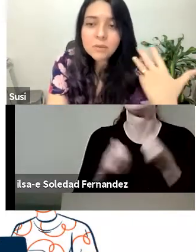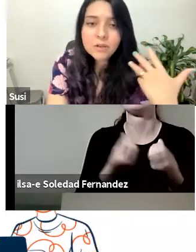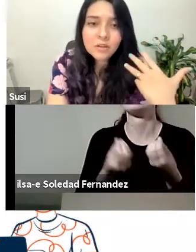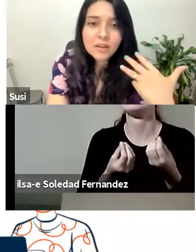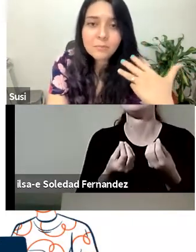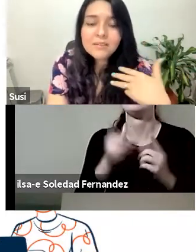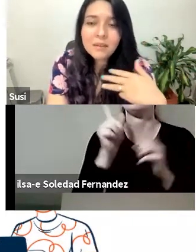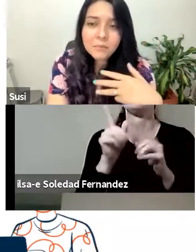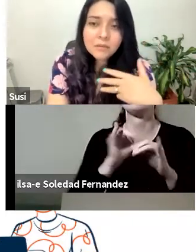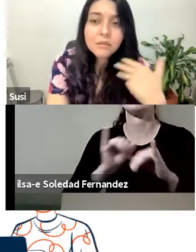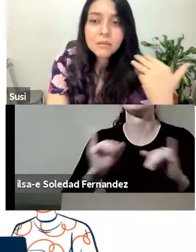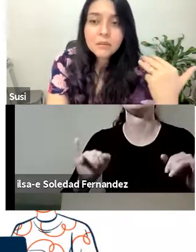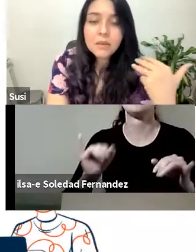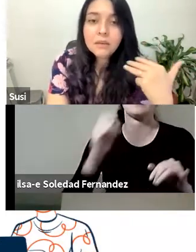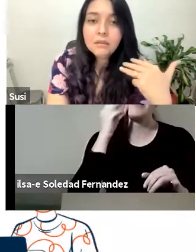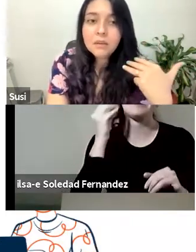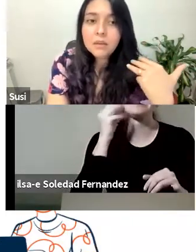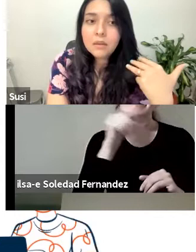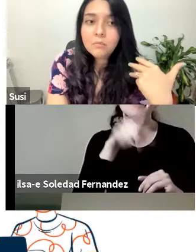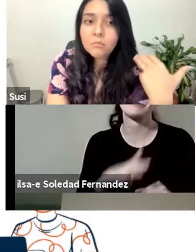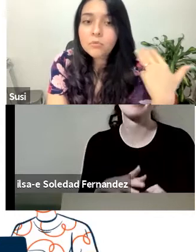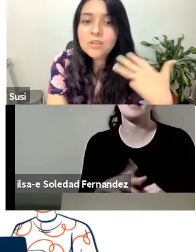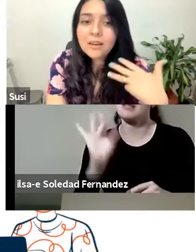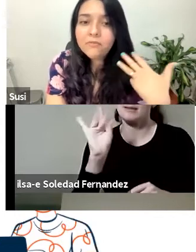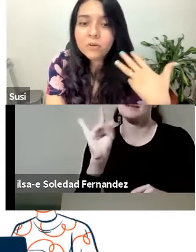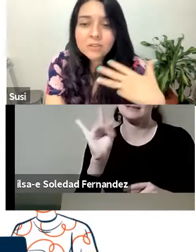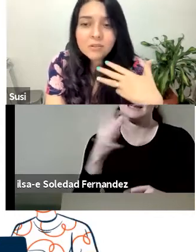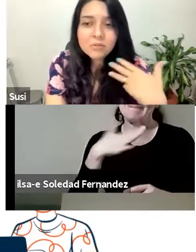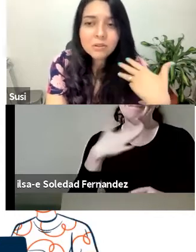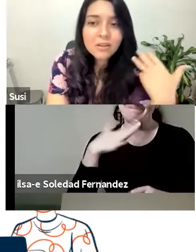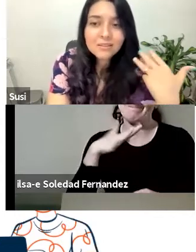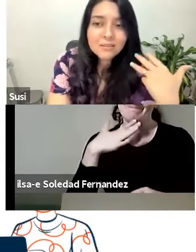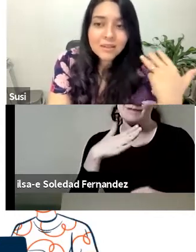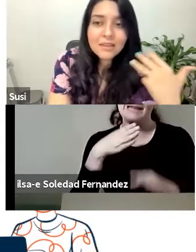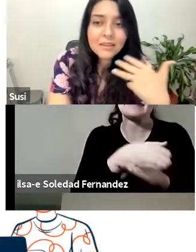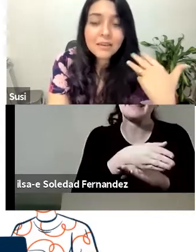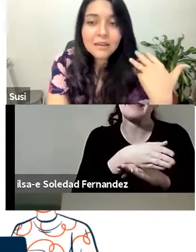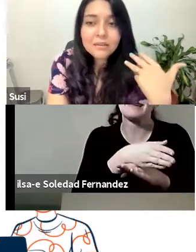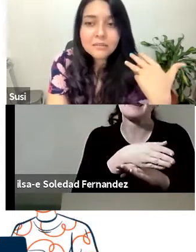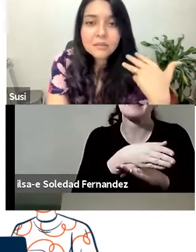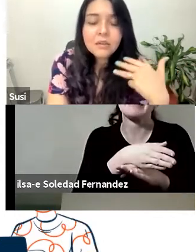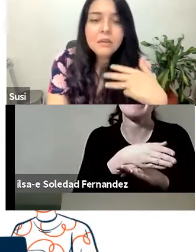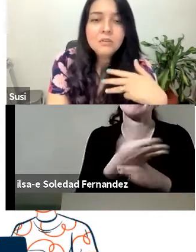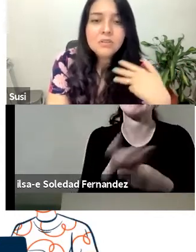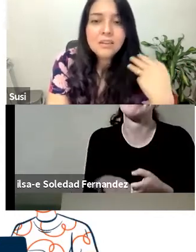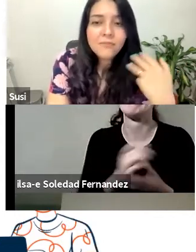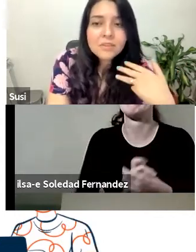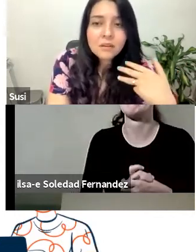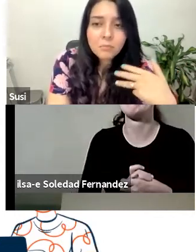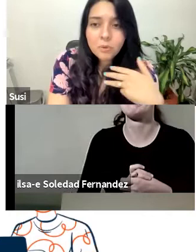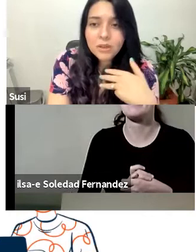que a muchas personas les pasa también que mucha de la información, sobre todo de accesibilidad, está en inglés,